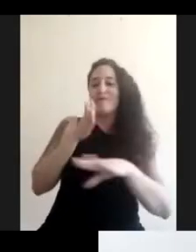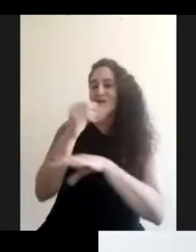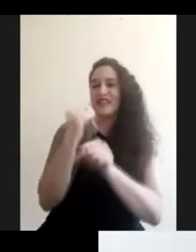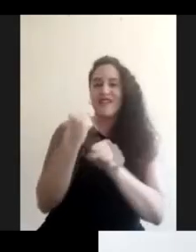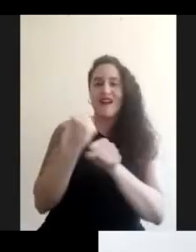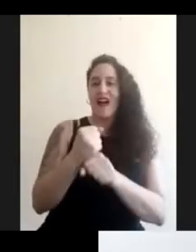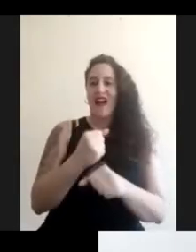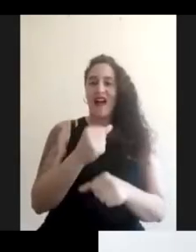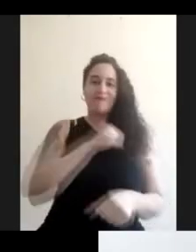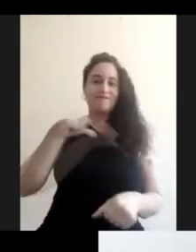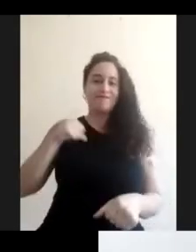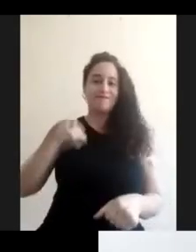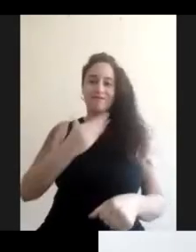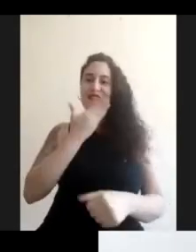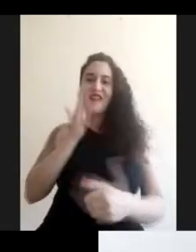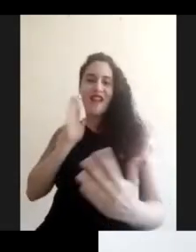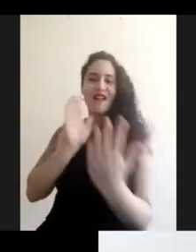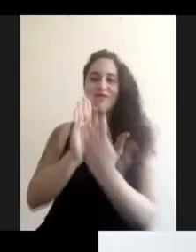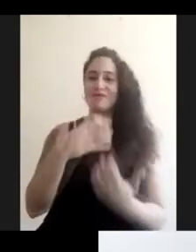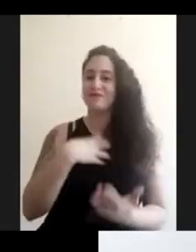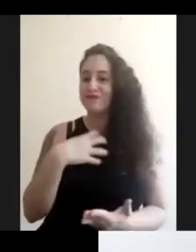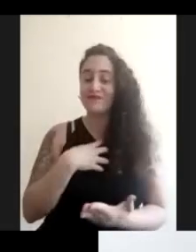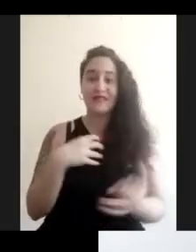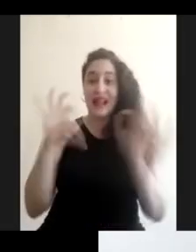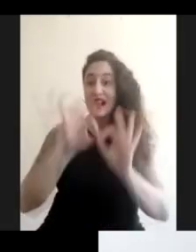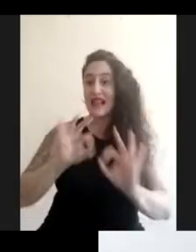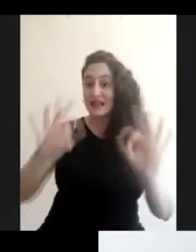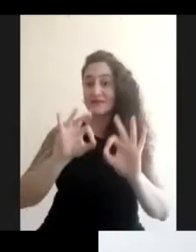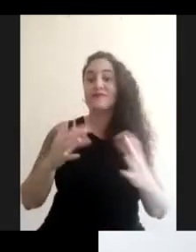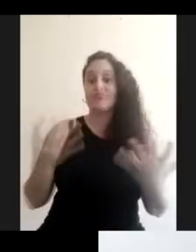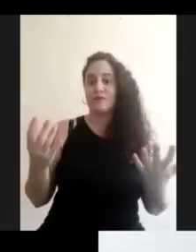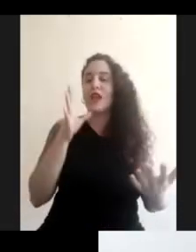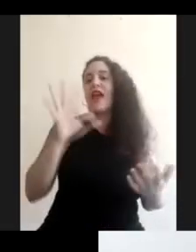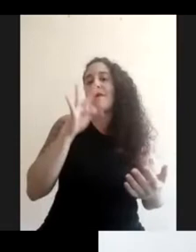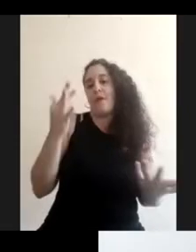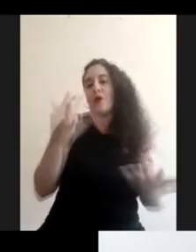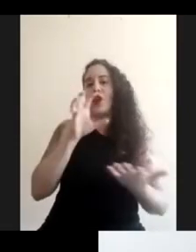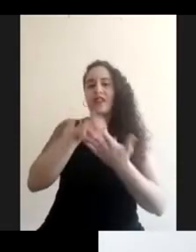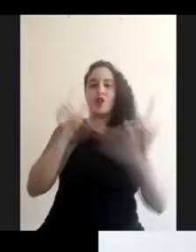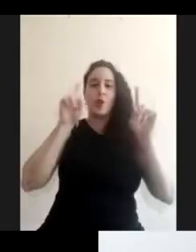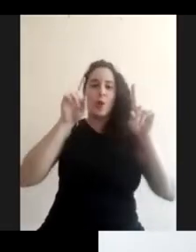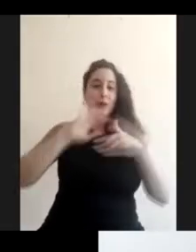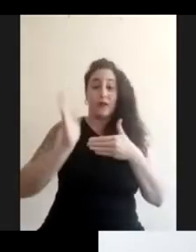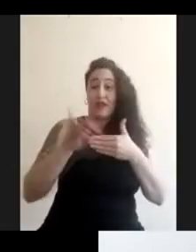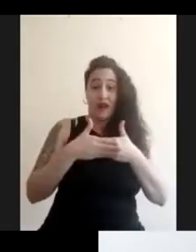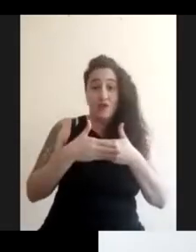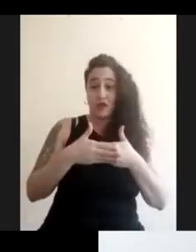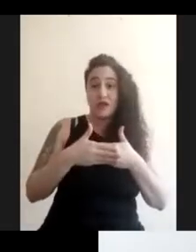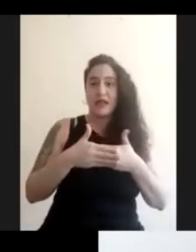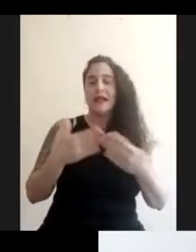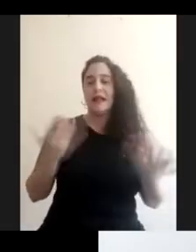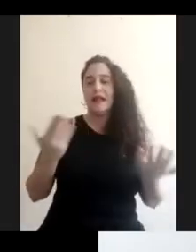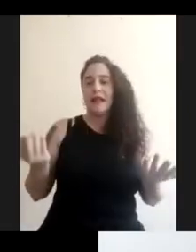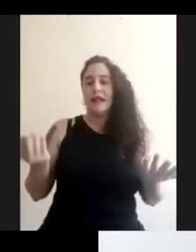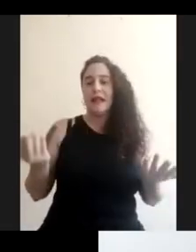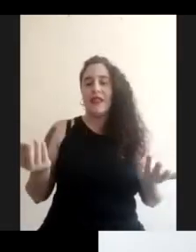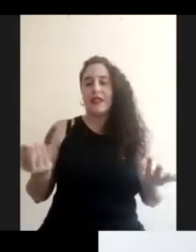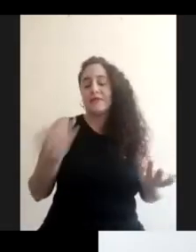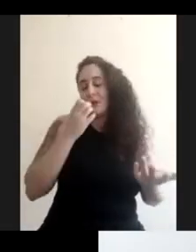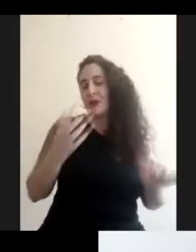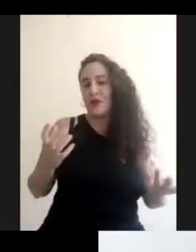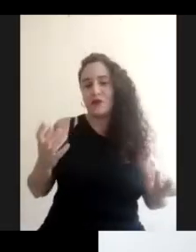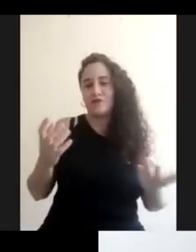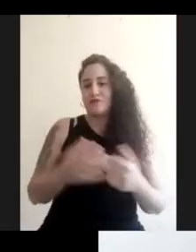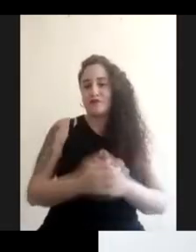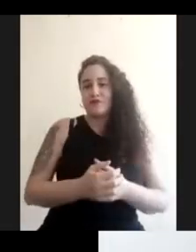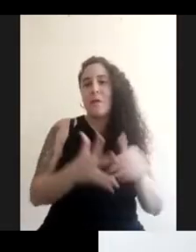persona ni nada, porque además, bueno, los centros educativos estaban cerrados. Pero bueno,